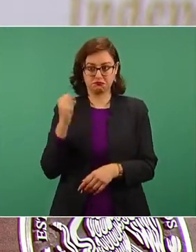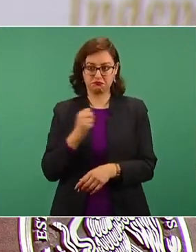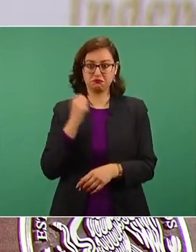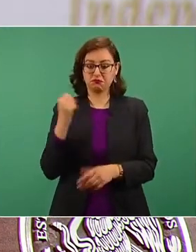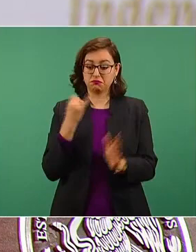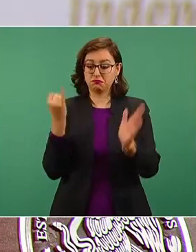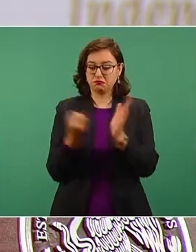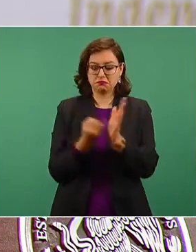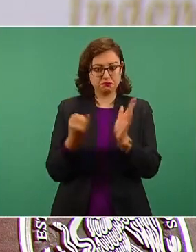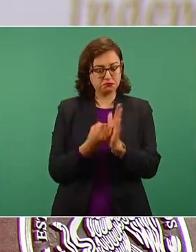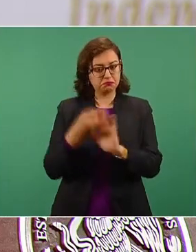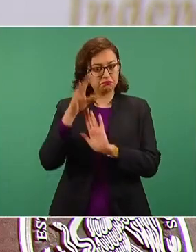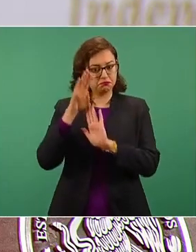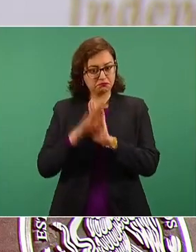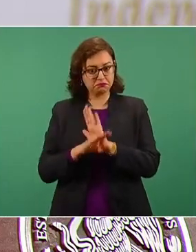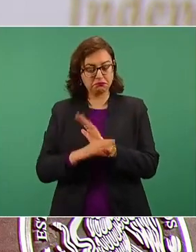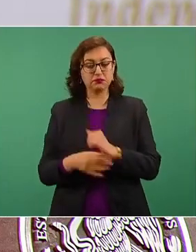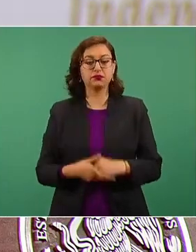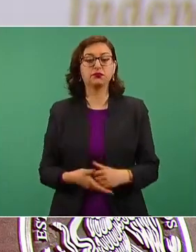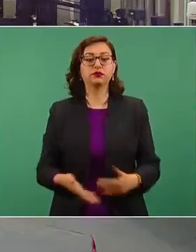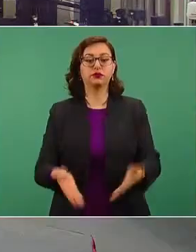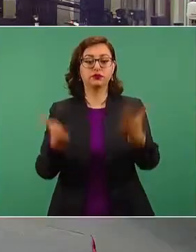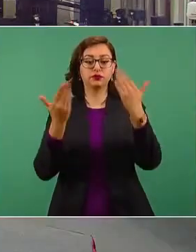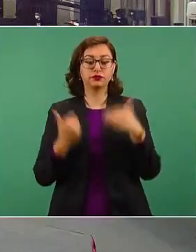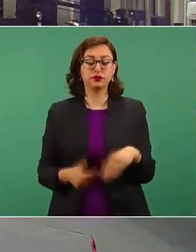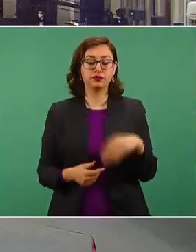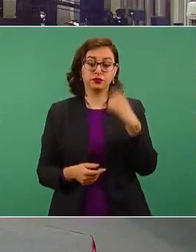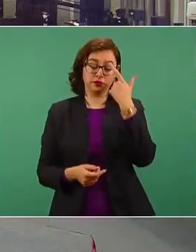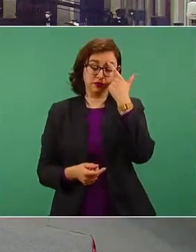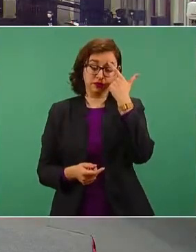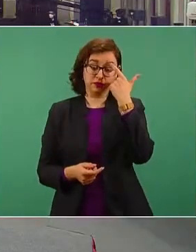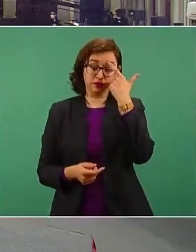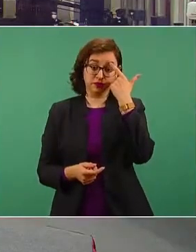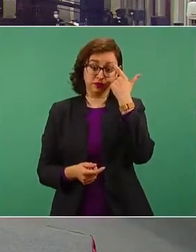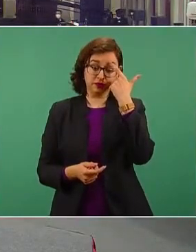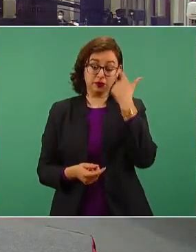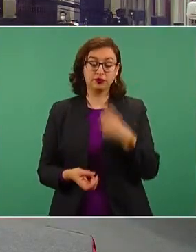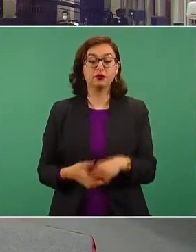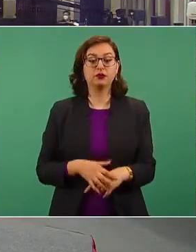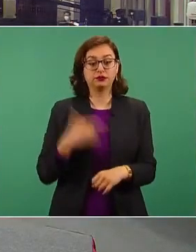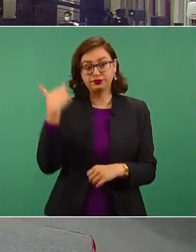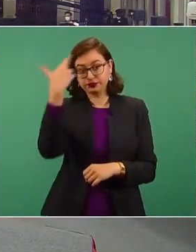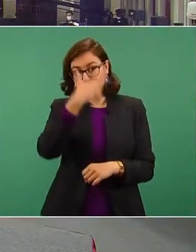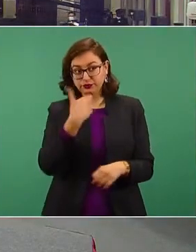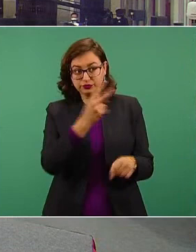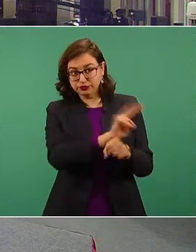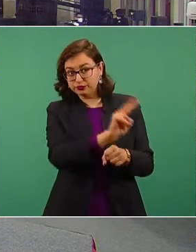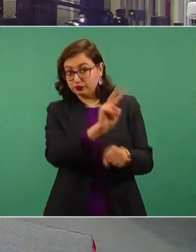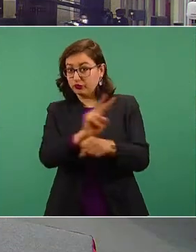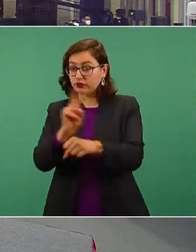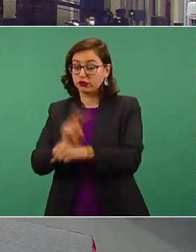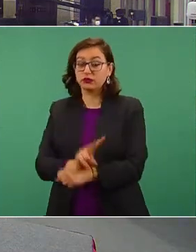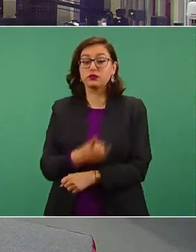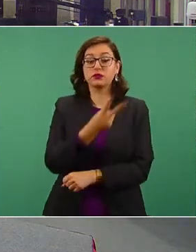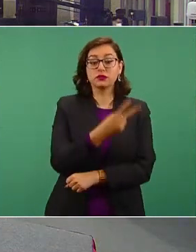baja. En el tema de verificaciones, atendimos 222 denuncias que se presentaron, como ustedes saben,